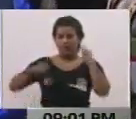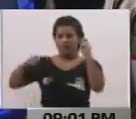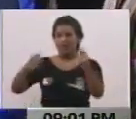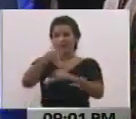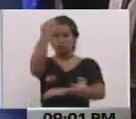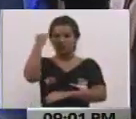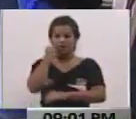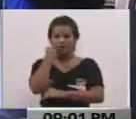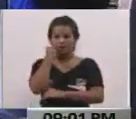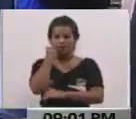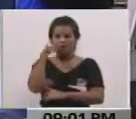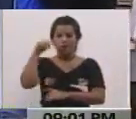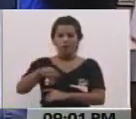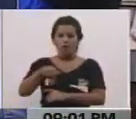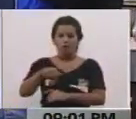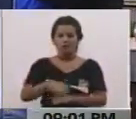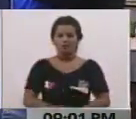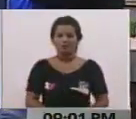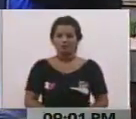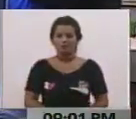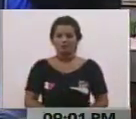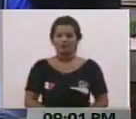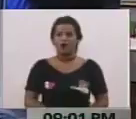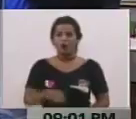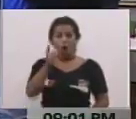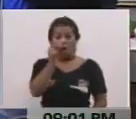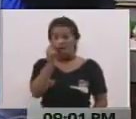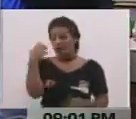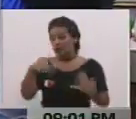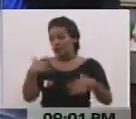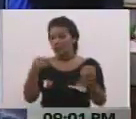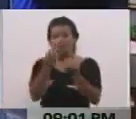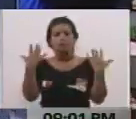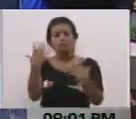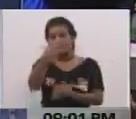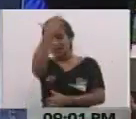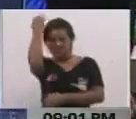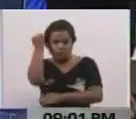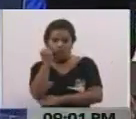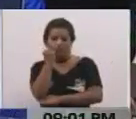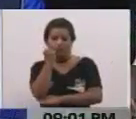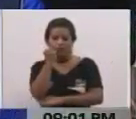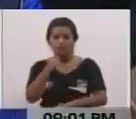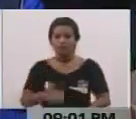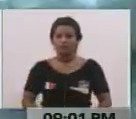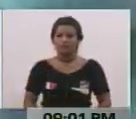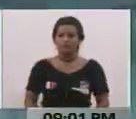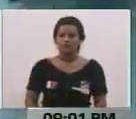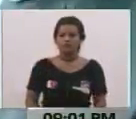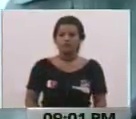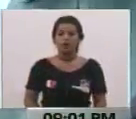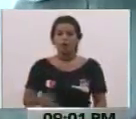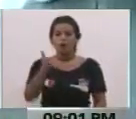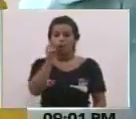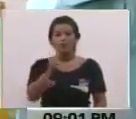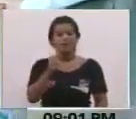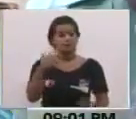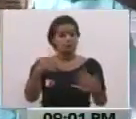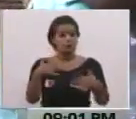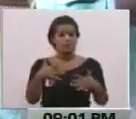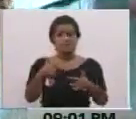Como un reconocimiento. Este es el hombre más universal de la historia. Si quieres te pones aquí. ¿Sí? Este es el hombre más universal de la historia de